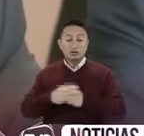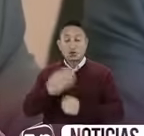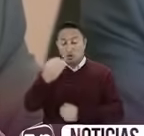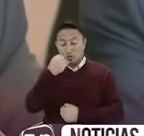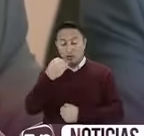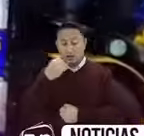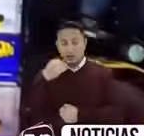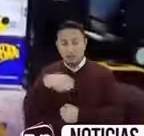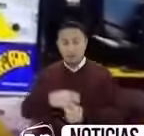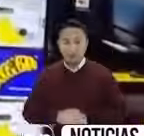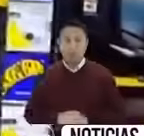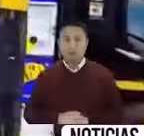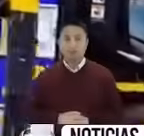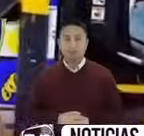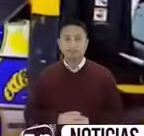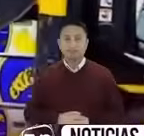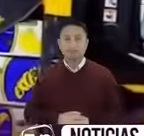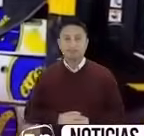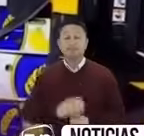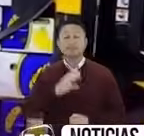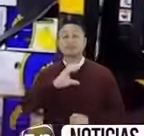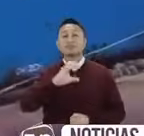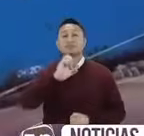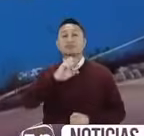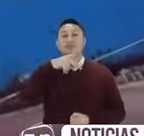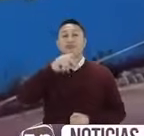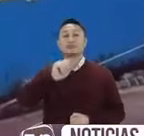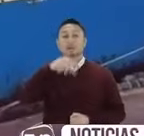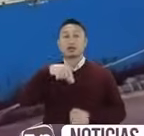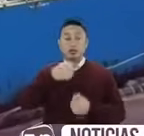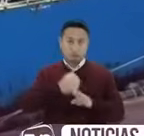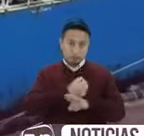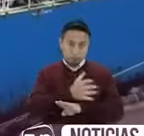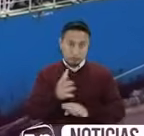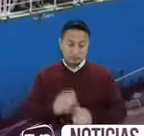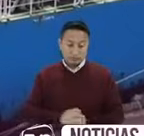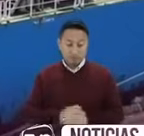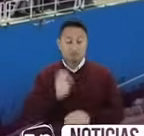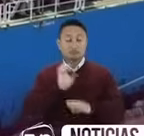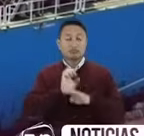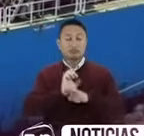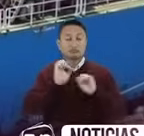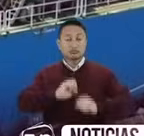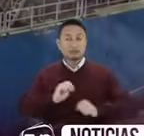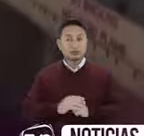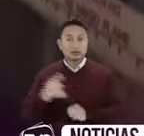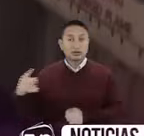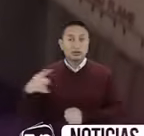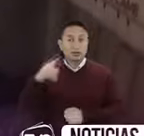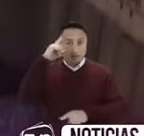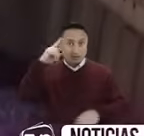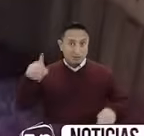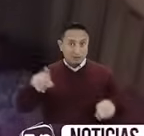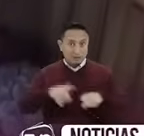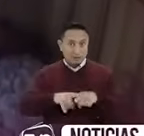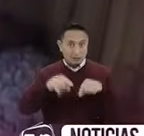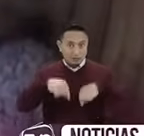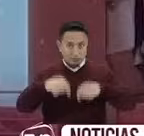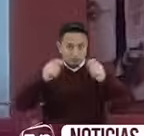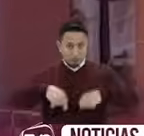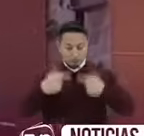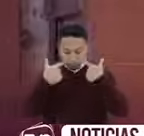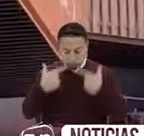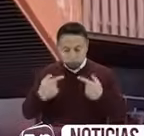El informe de la CEPAL también recomienda a Ecuador monitorear la aplicación del tratado y, de ser el caso,